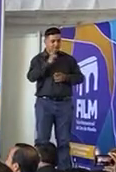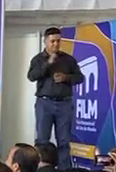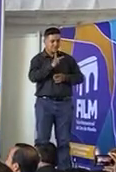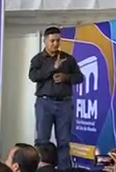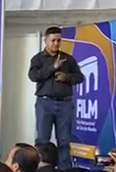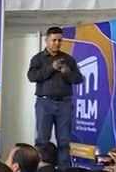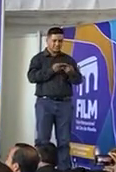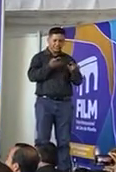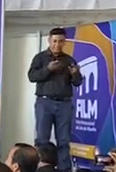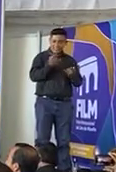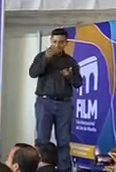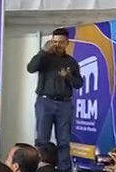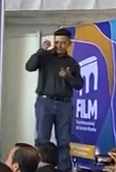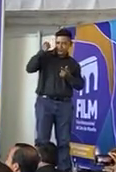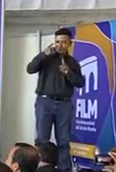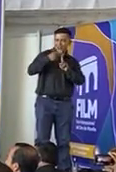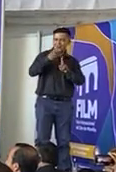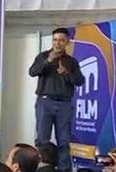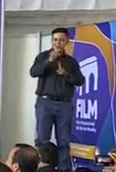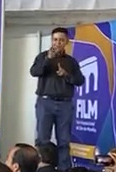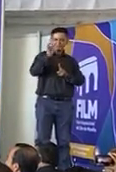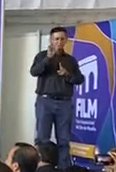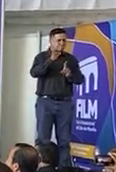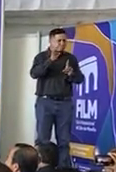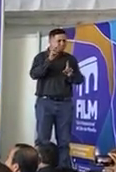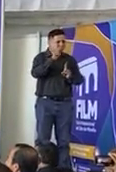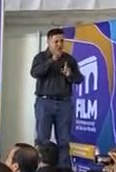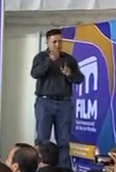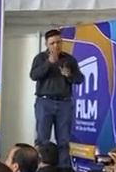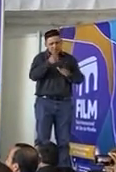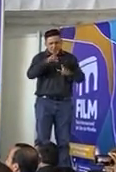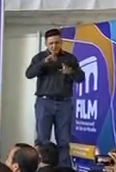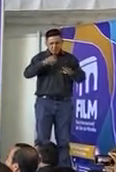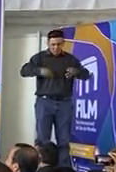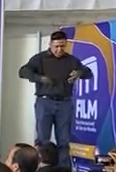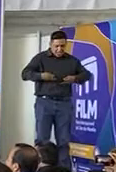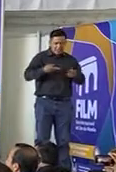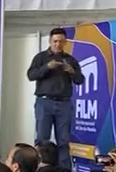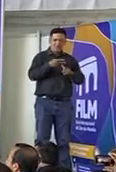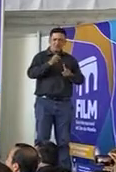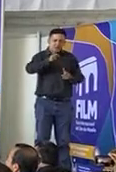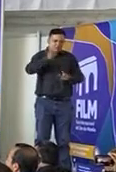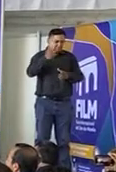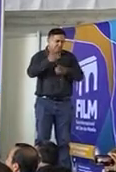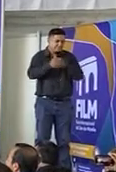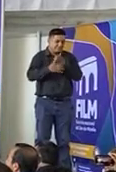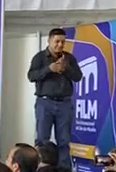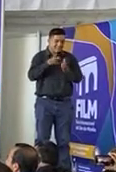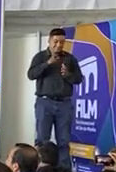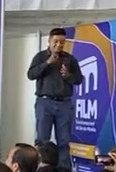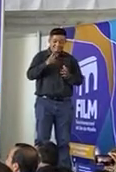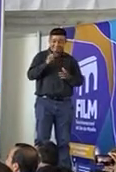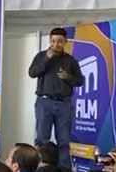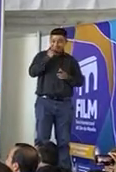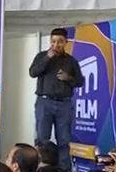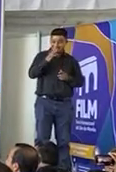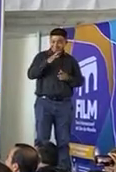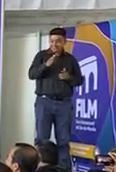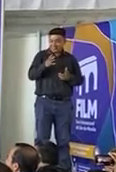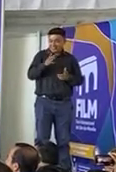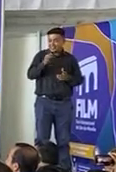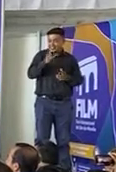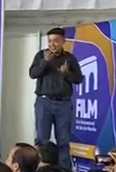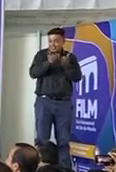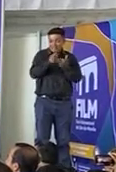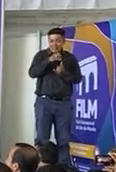fila en la función de teatro y se asombre de este mundo, quizá para él incomprensible y al mismo tiempo